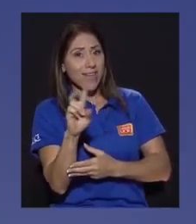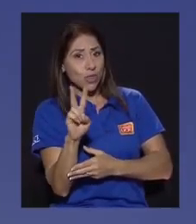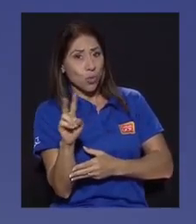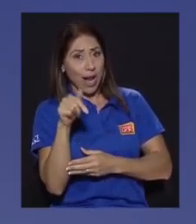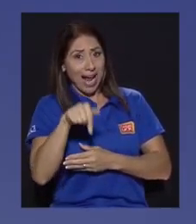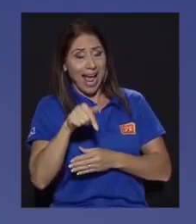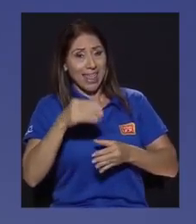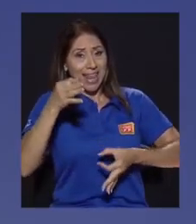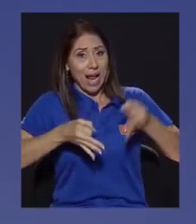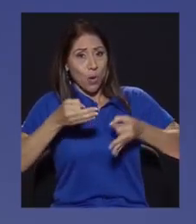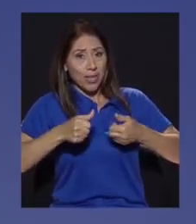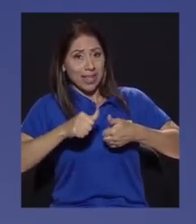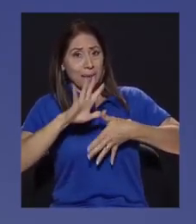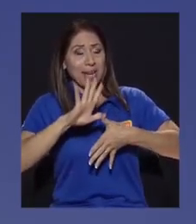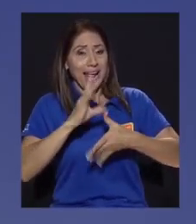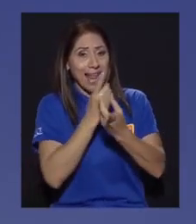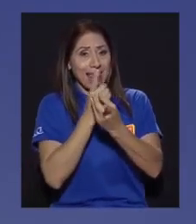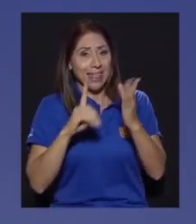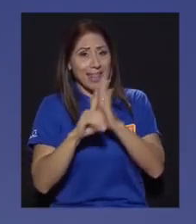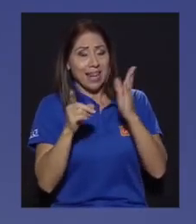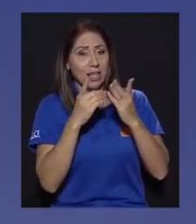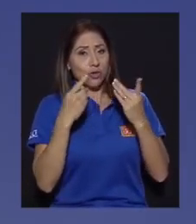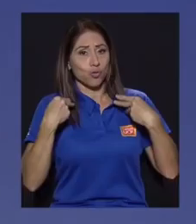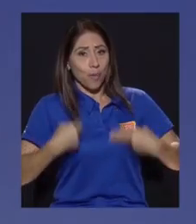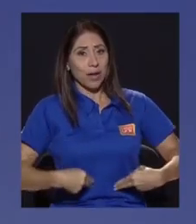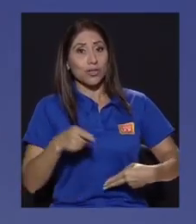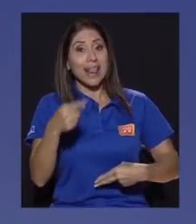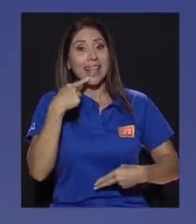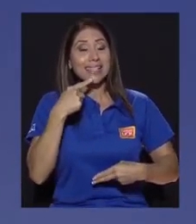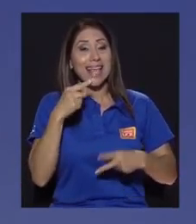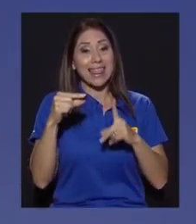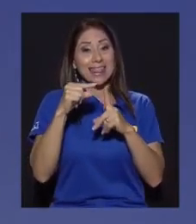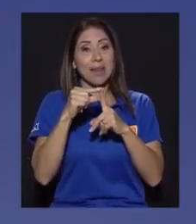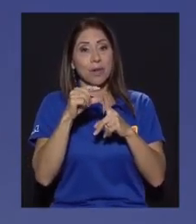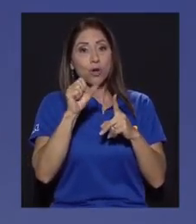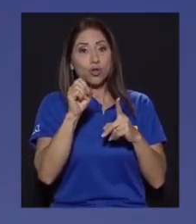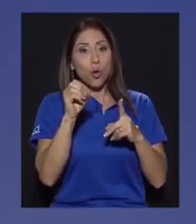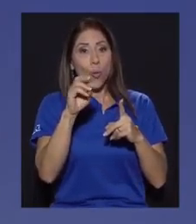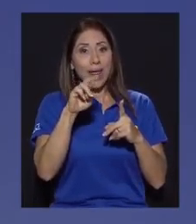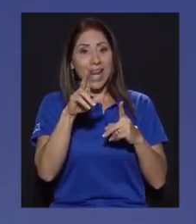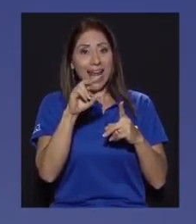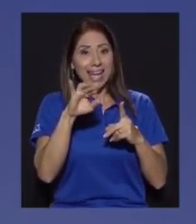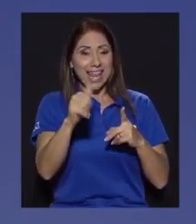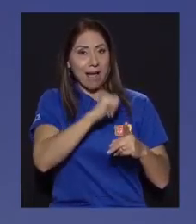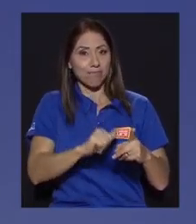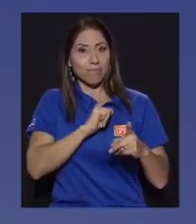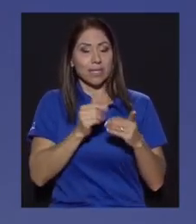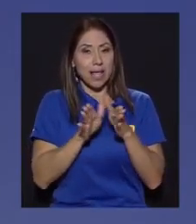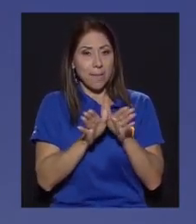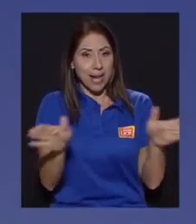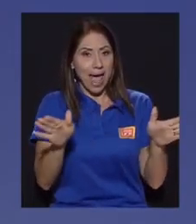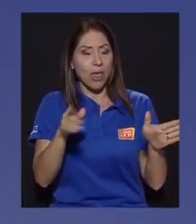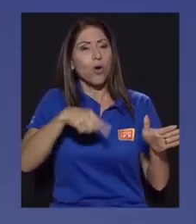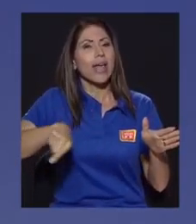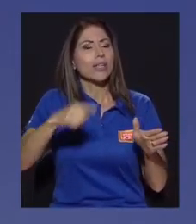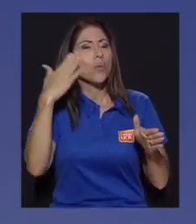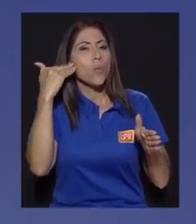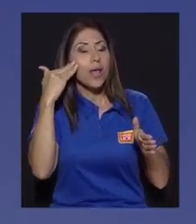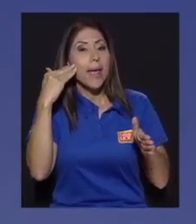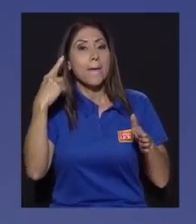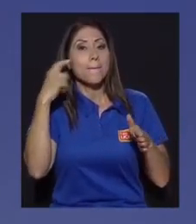él decía que el término soberanía se ha ampliado y que eso sobre todo a partir de la inclusión del sistema interamericano en la posible